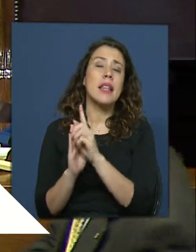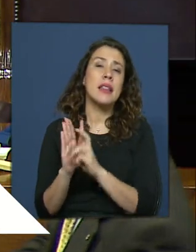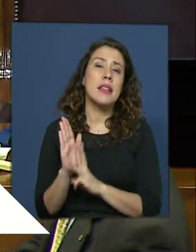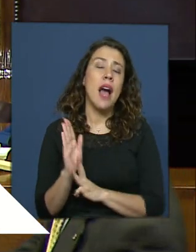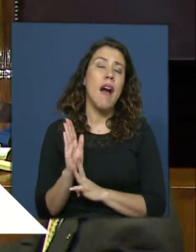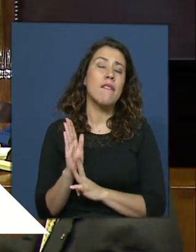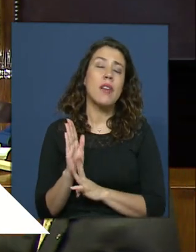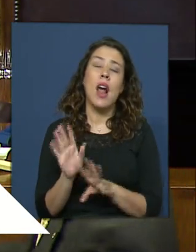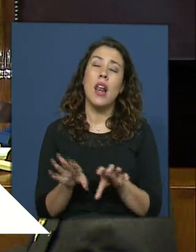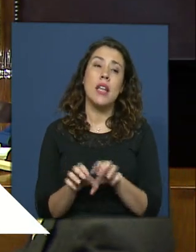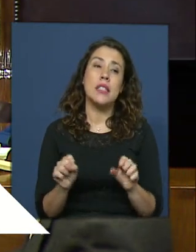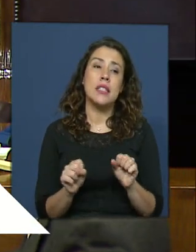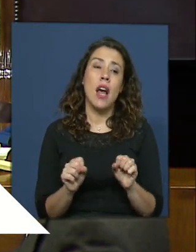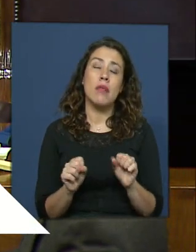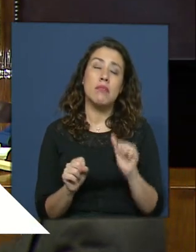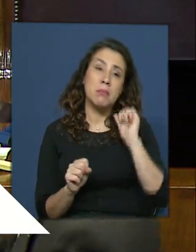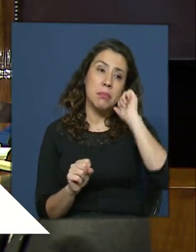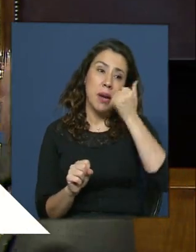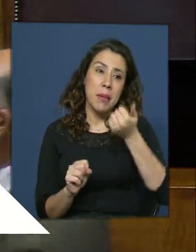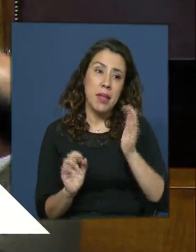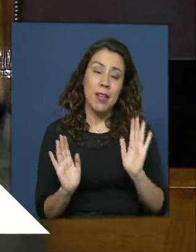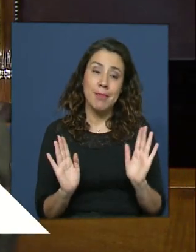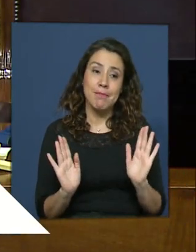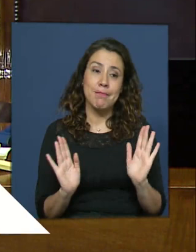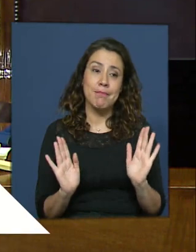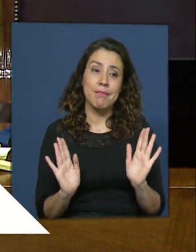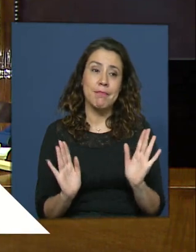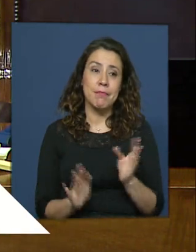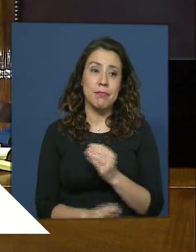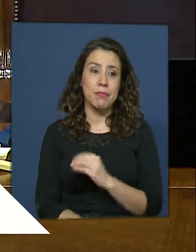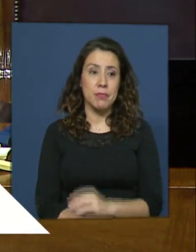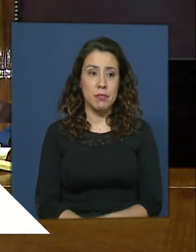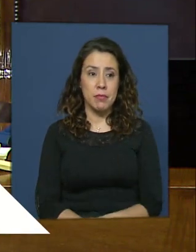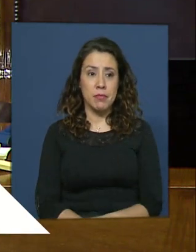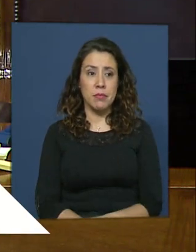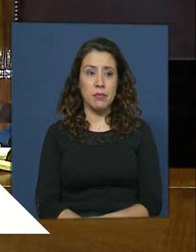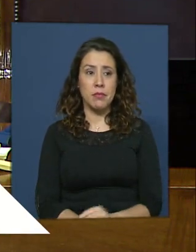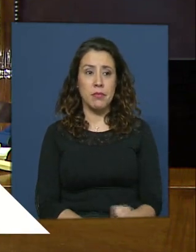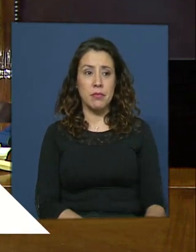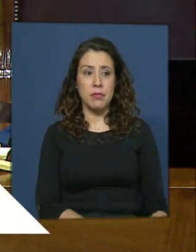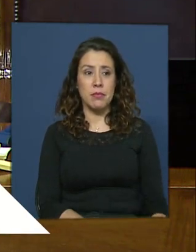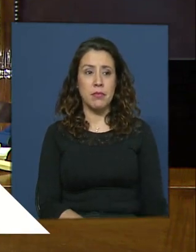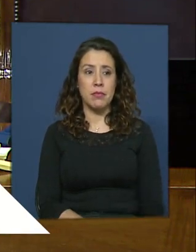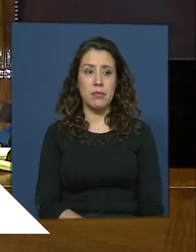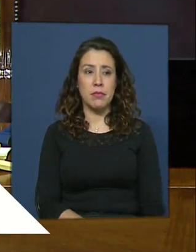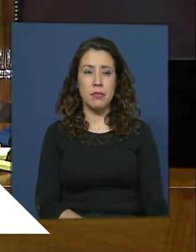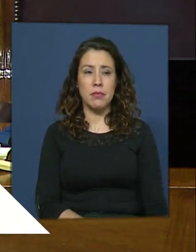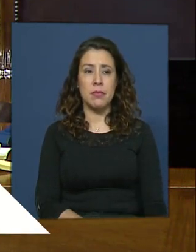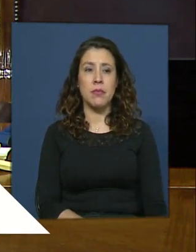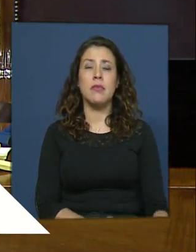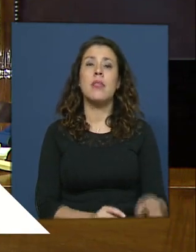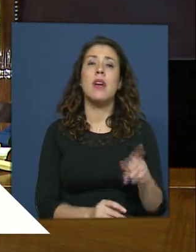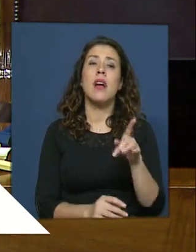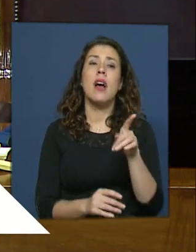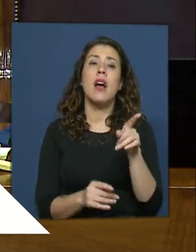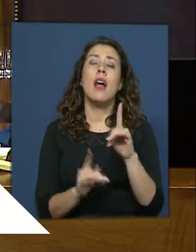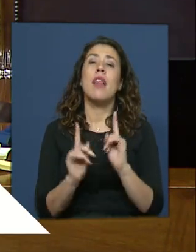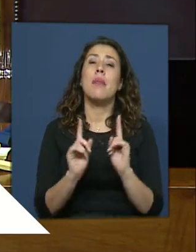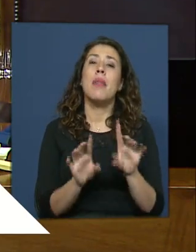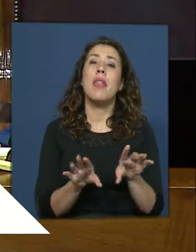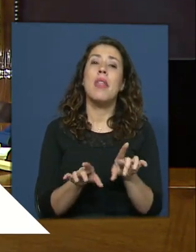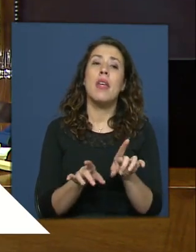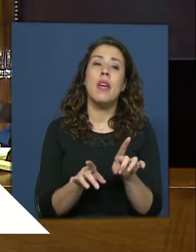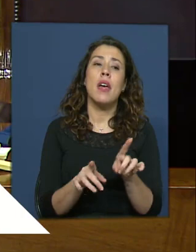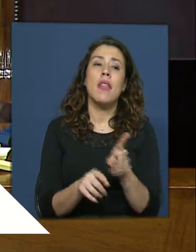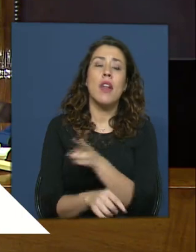de mañana, diputado Farías, lamentablemente. Martes, entonces, presidente. Sí. Pero que no quede a aquel del olvido como ha